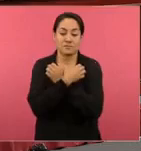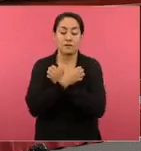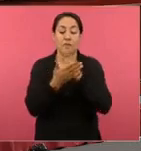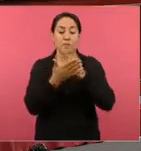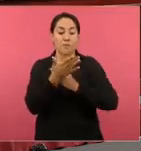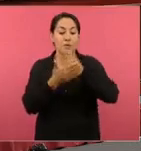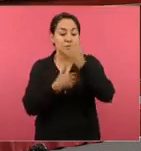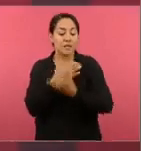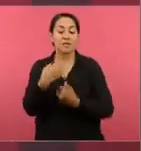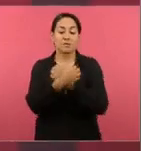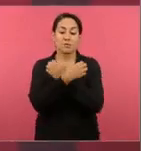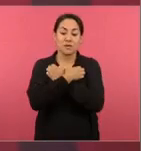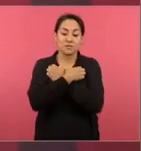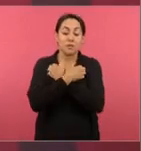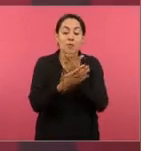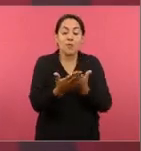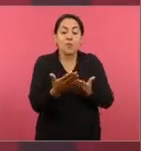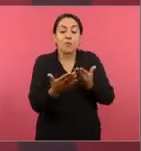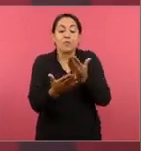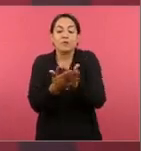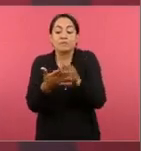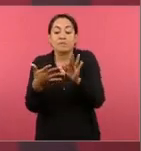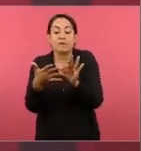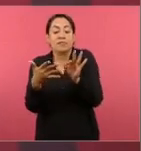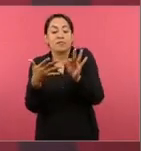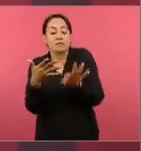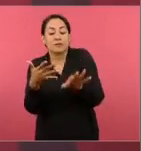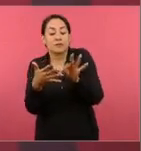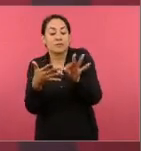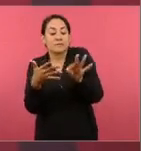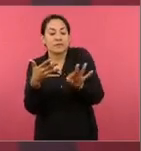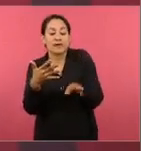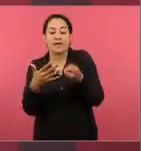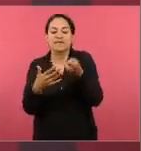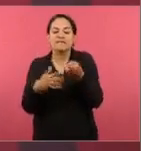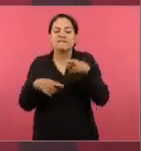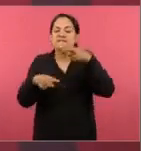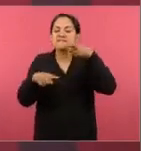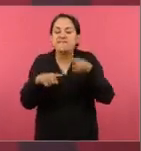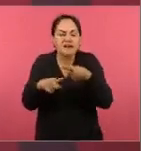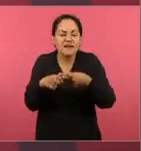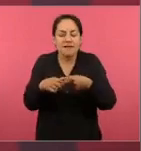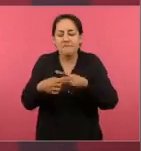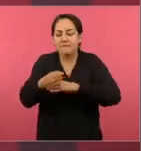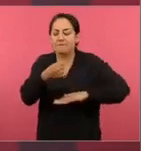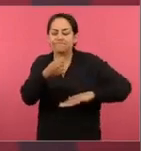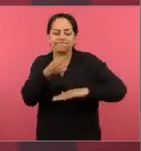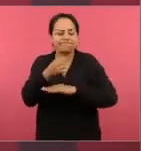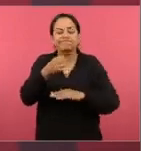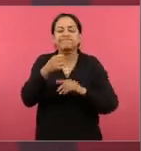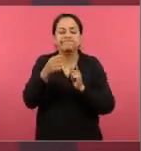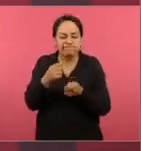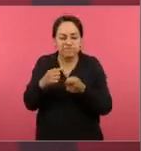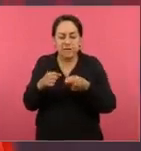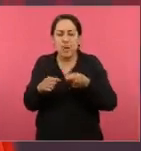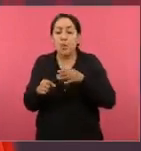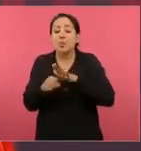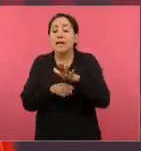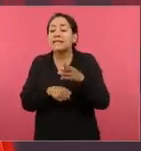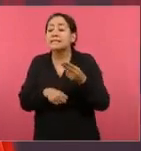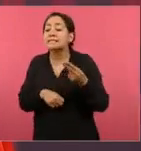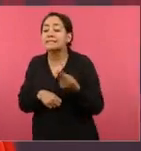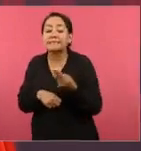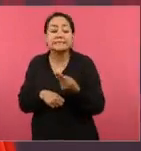esta propuesta pedagógica, toma como base las necesidades del alumno, de qué es lo que